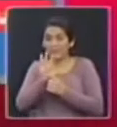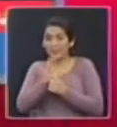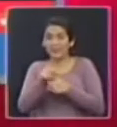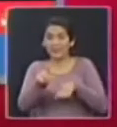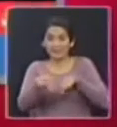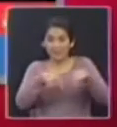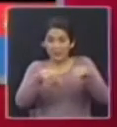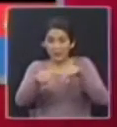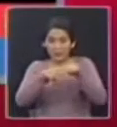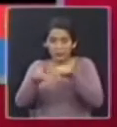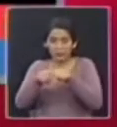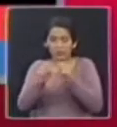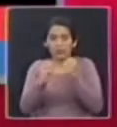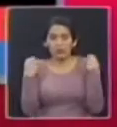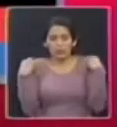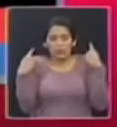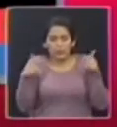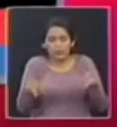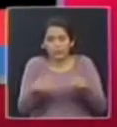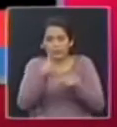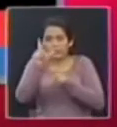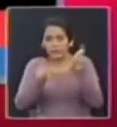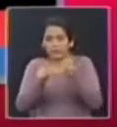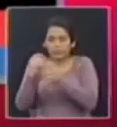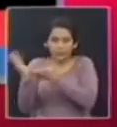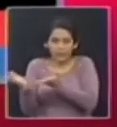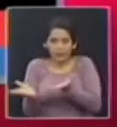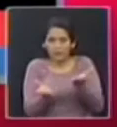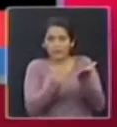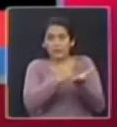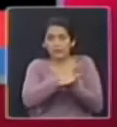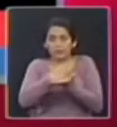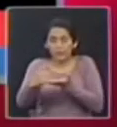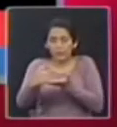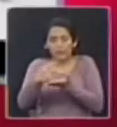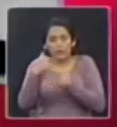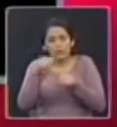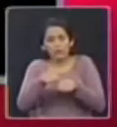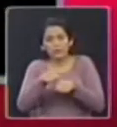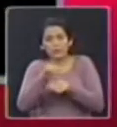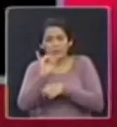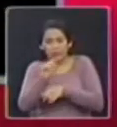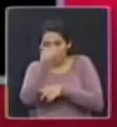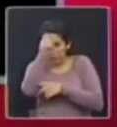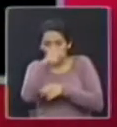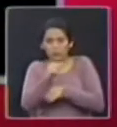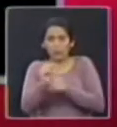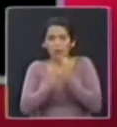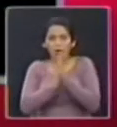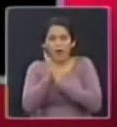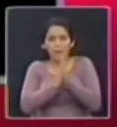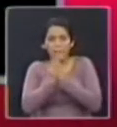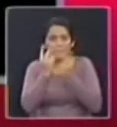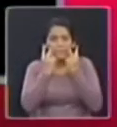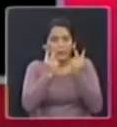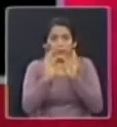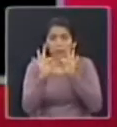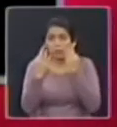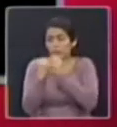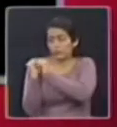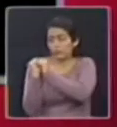oportunidad para que todas las personas tengan este fin de semana una oportunidad familiar, una actividad que